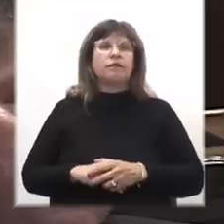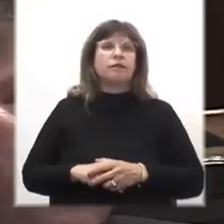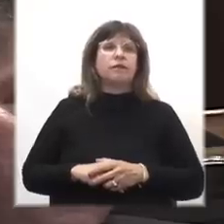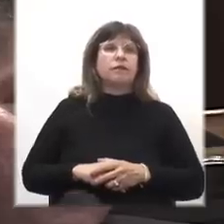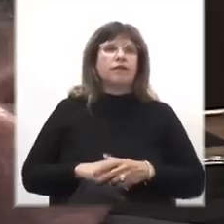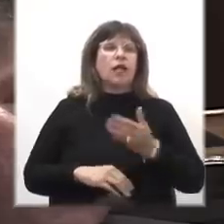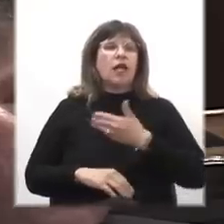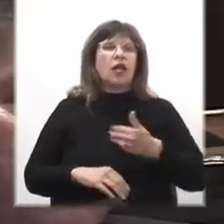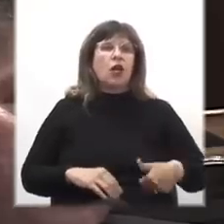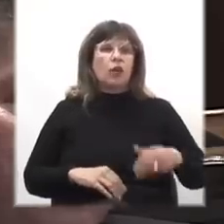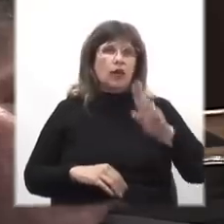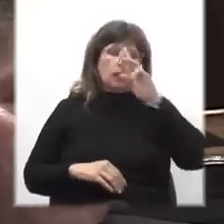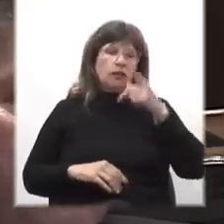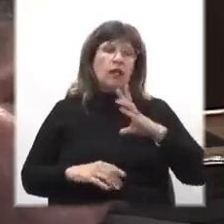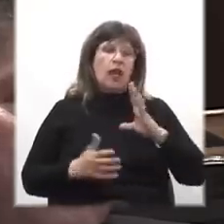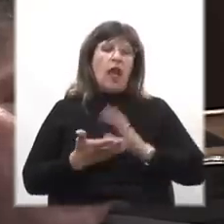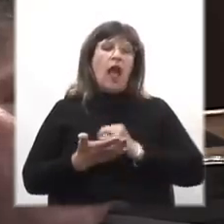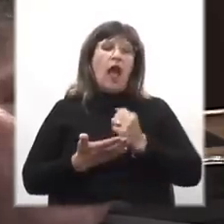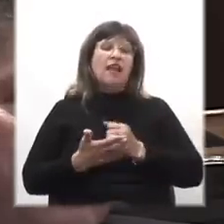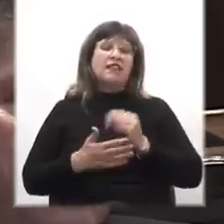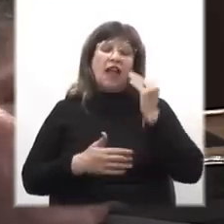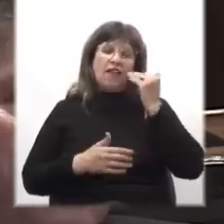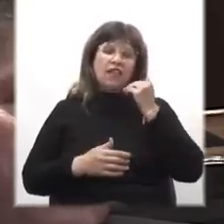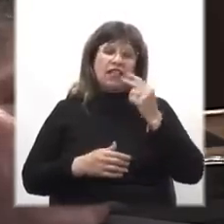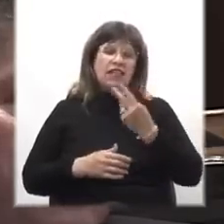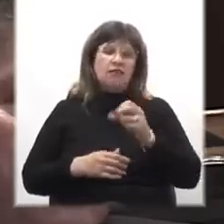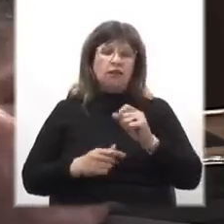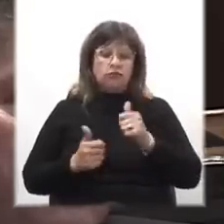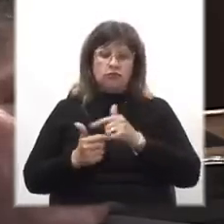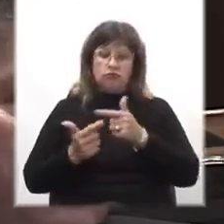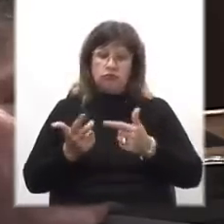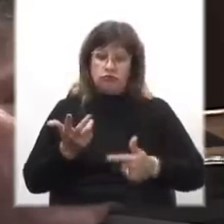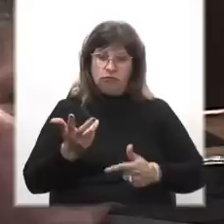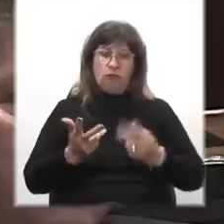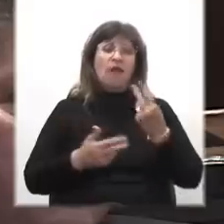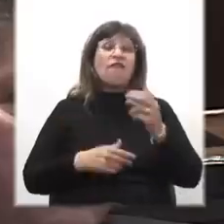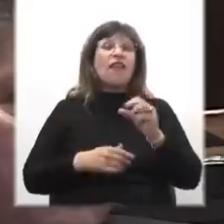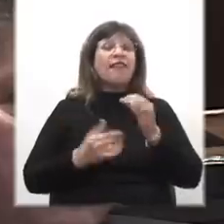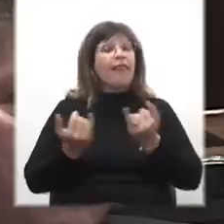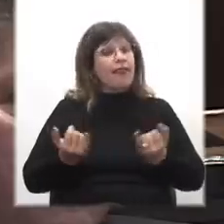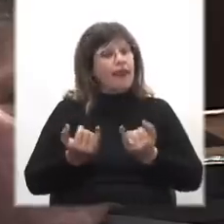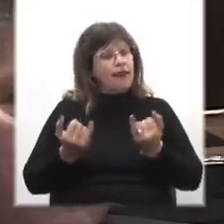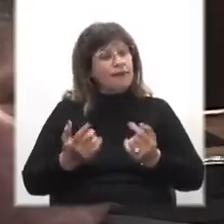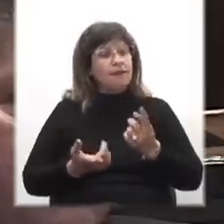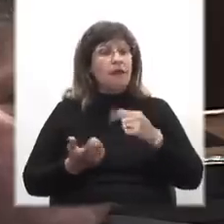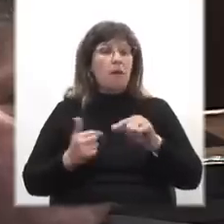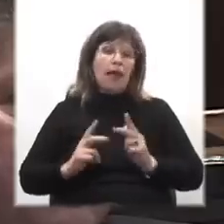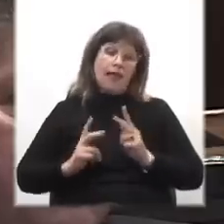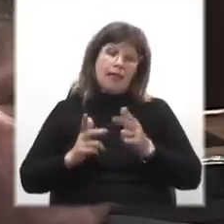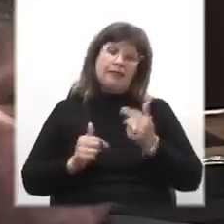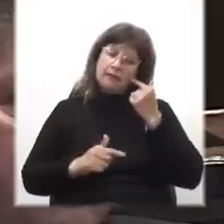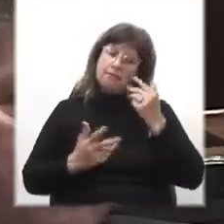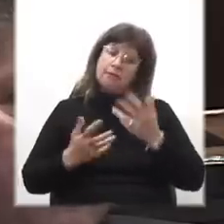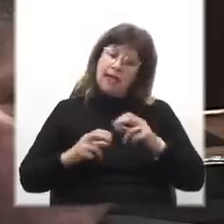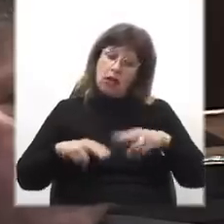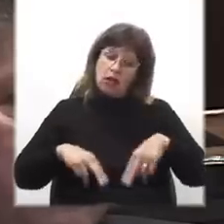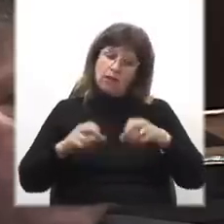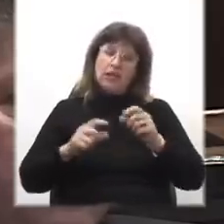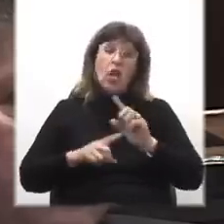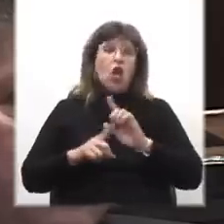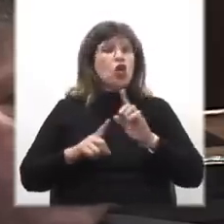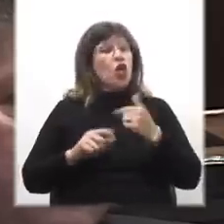el gobierno uruguayo tenía hasta abril del 20, contando los 20 días, para decir, mire, quiero revisar el contrato. No es que no se vaya